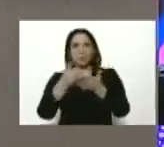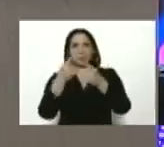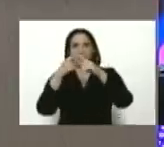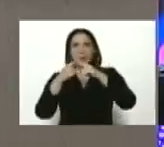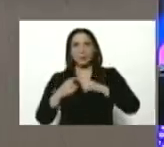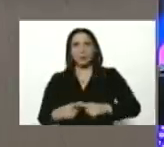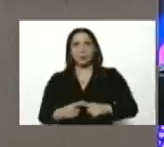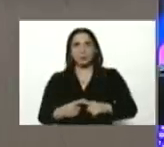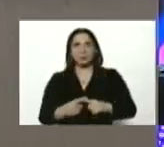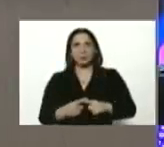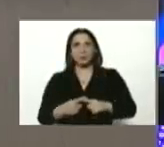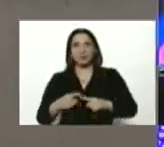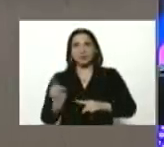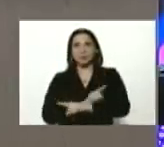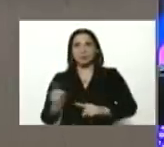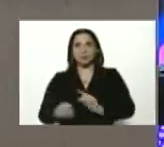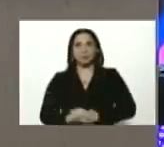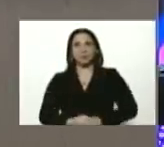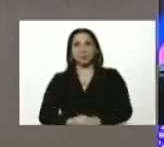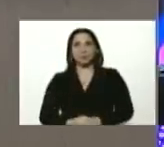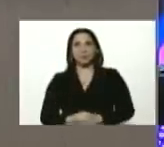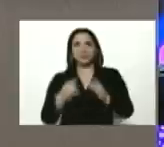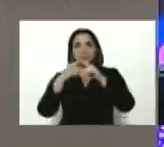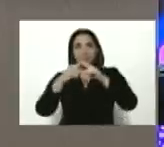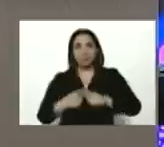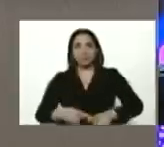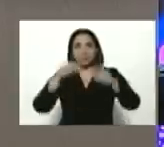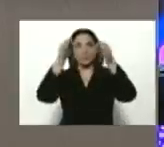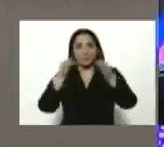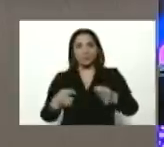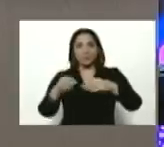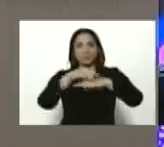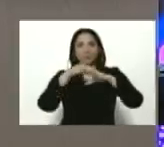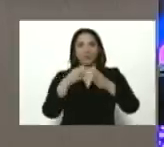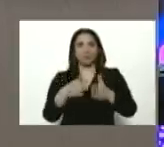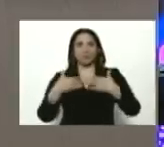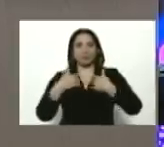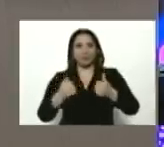harto elocuentes, que son las cifras oficiales del Ministerio de Salud de